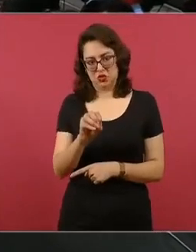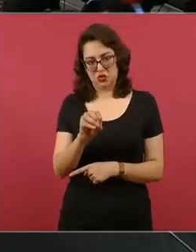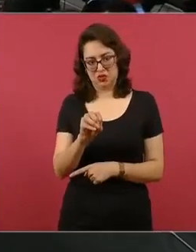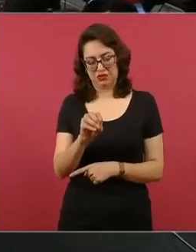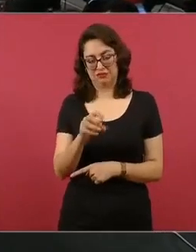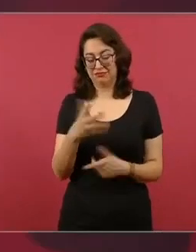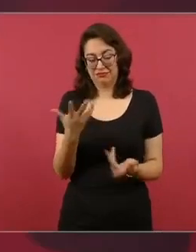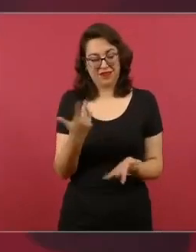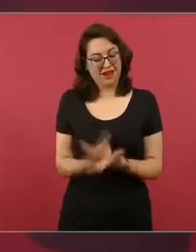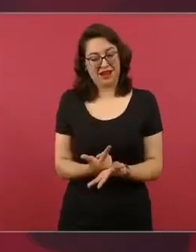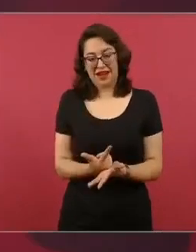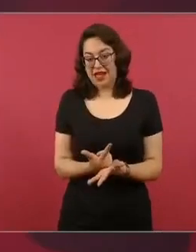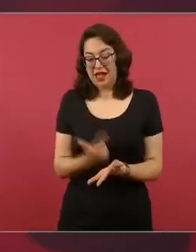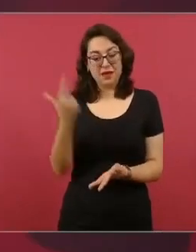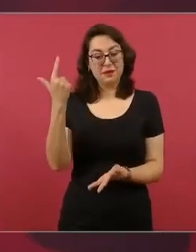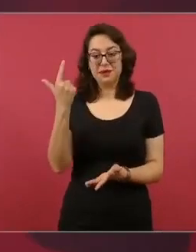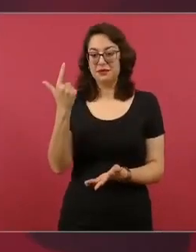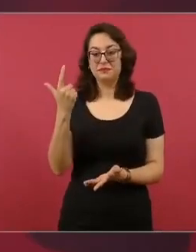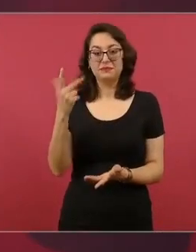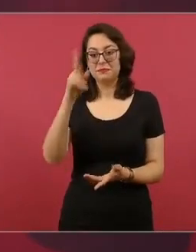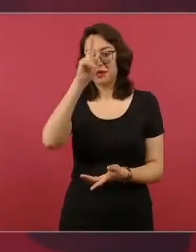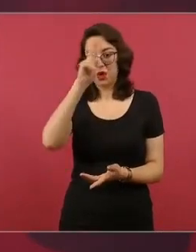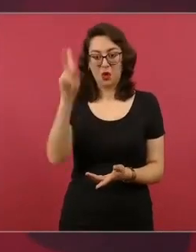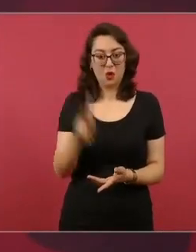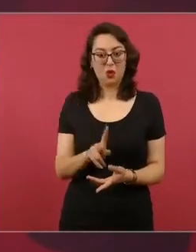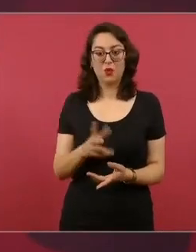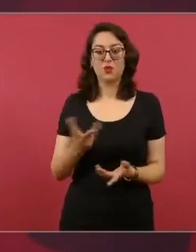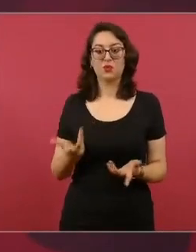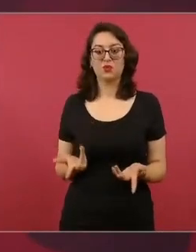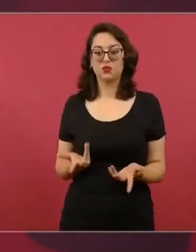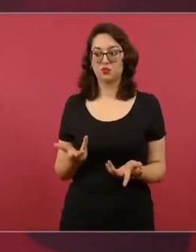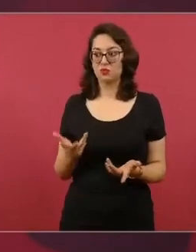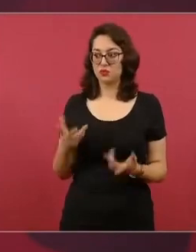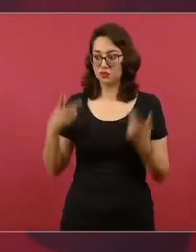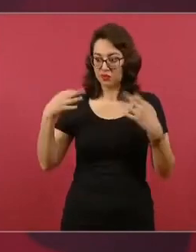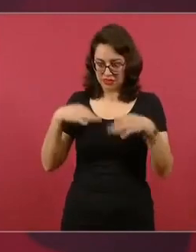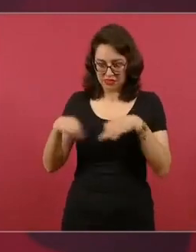que es gravísimo, no solo por lo que estás